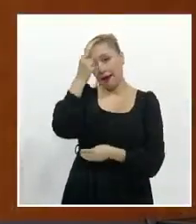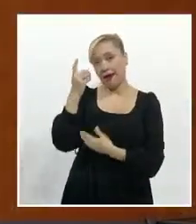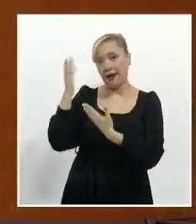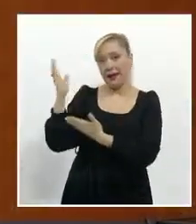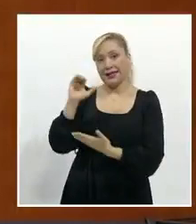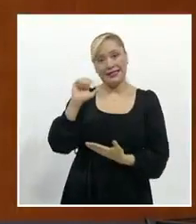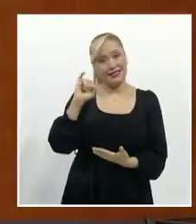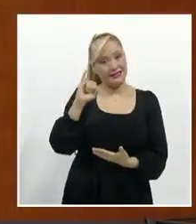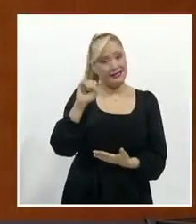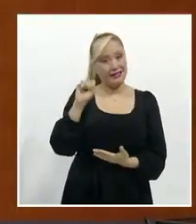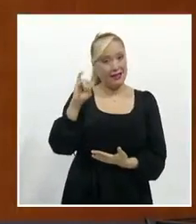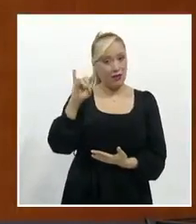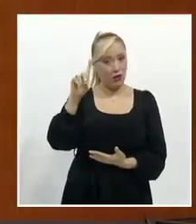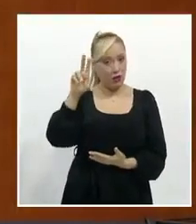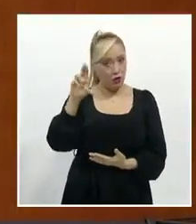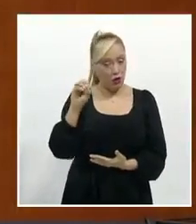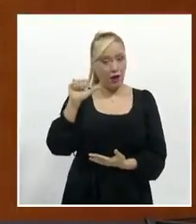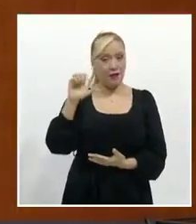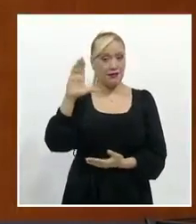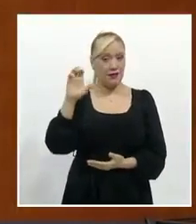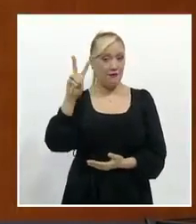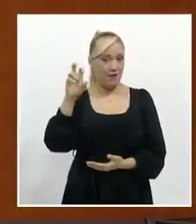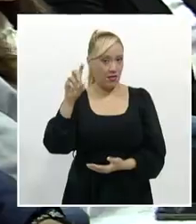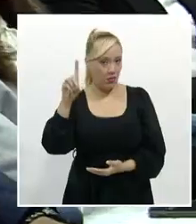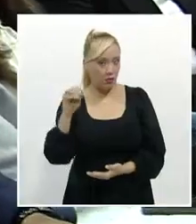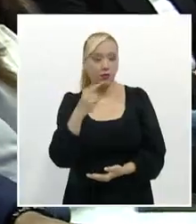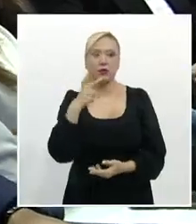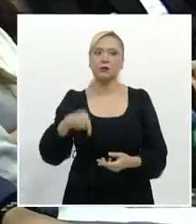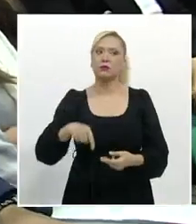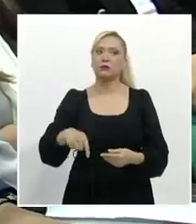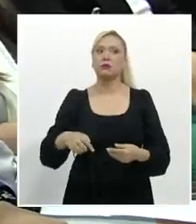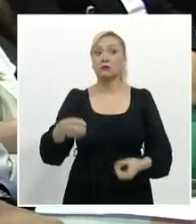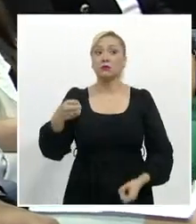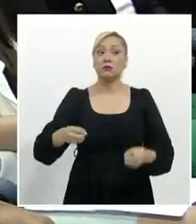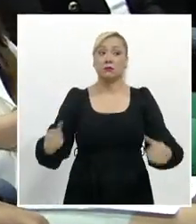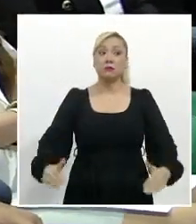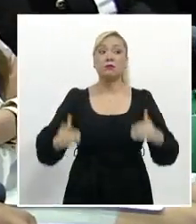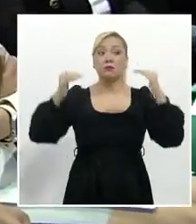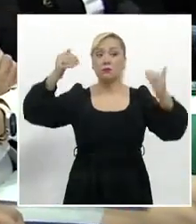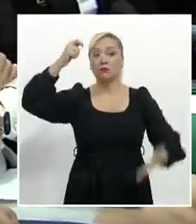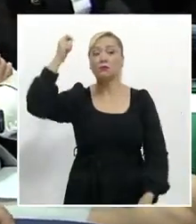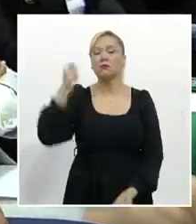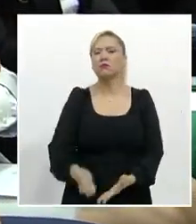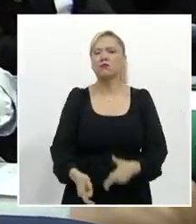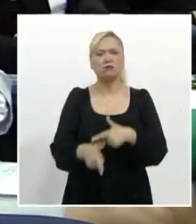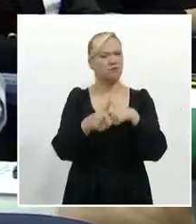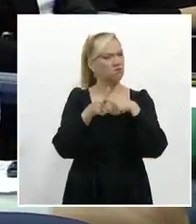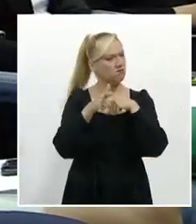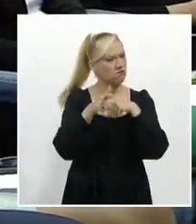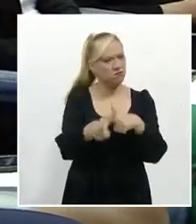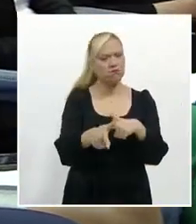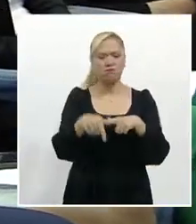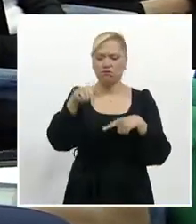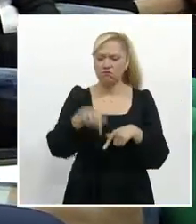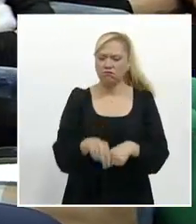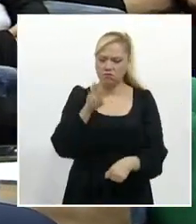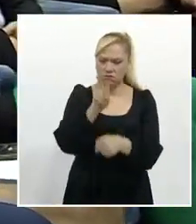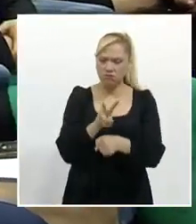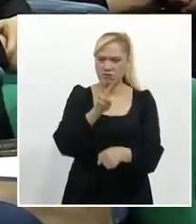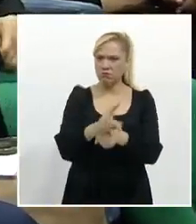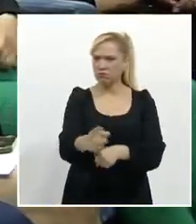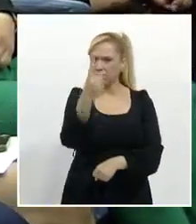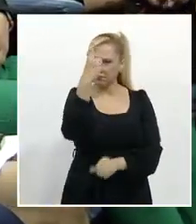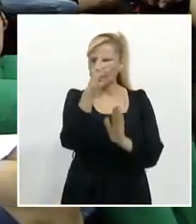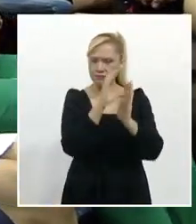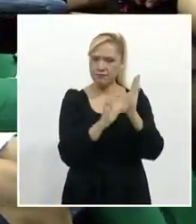Emanuel Muñoz Acevedo, el ministro resaltó que el Tribunal Constitucional de México seguirá haciendo que se cumpla la Constitución.